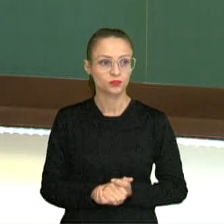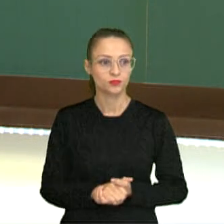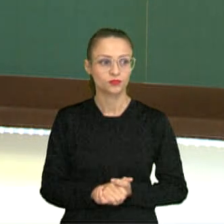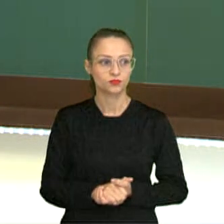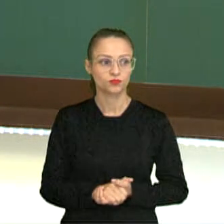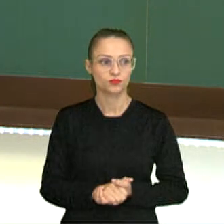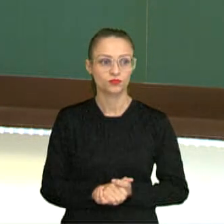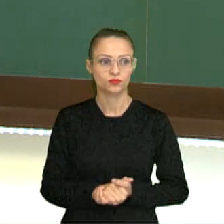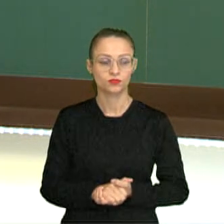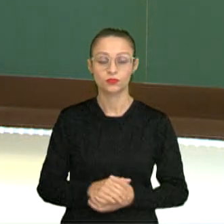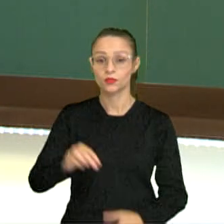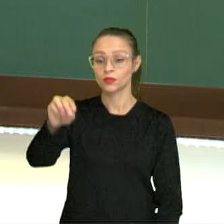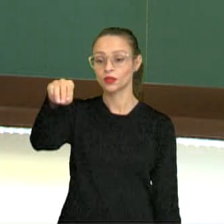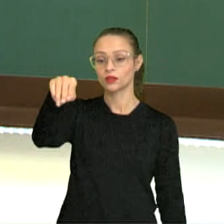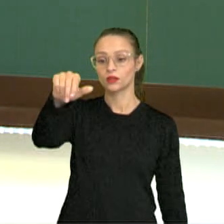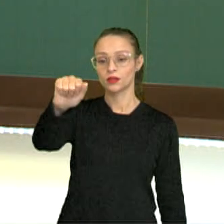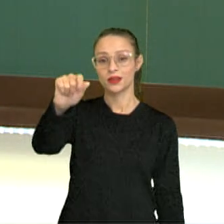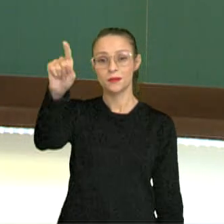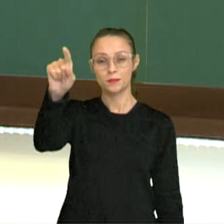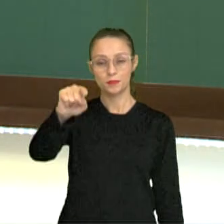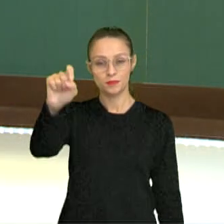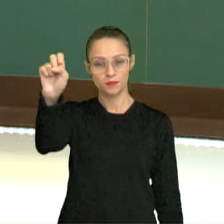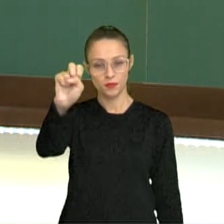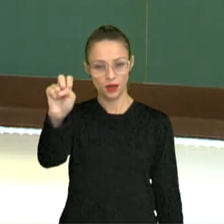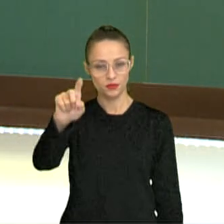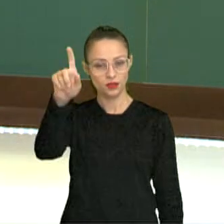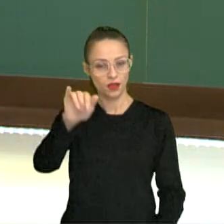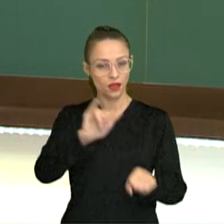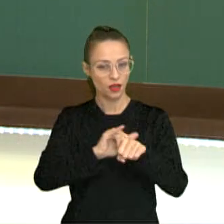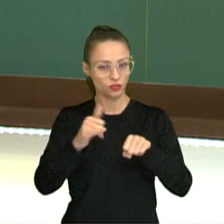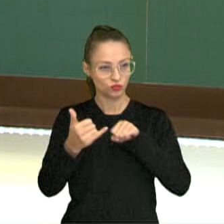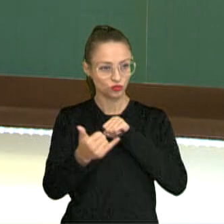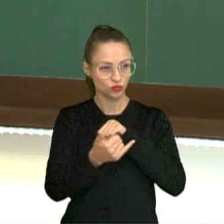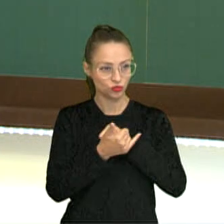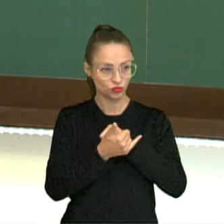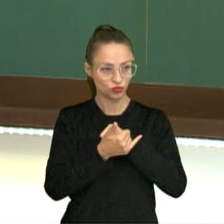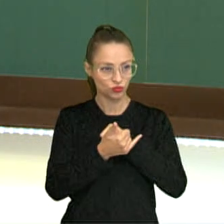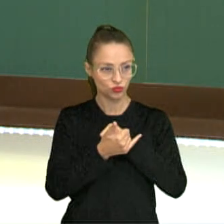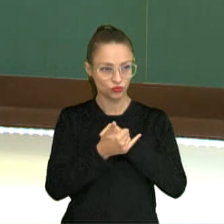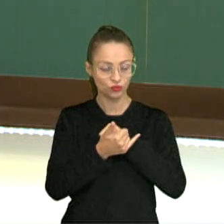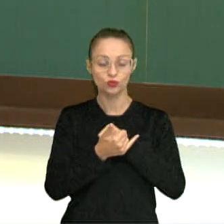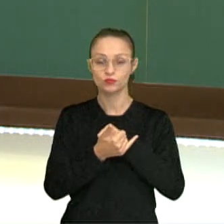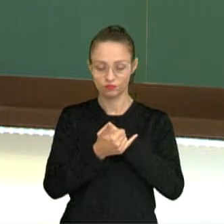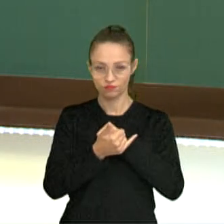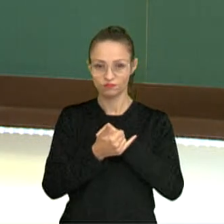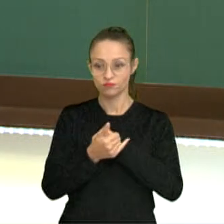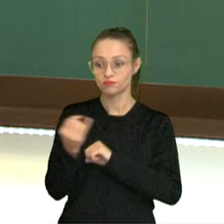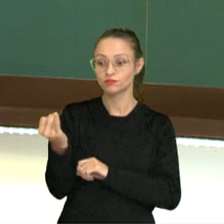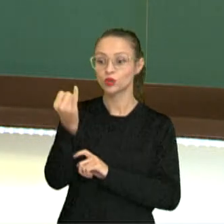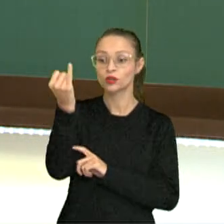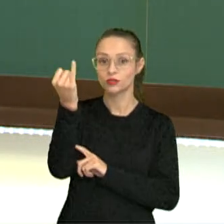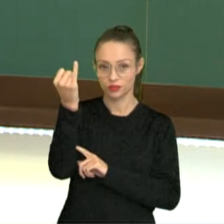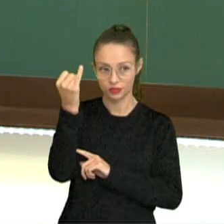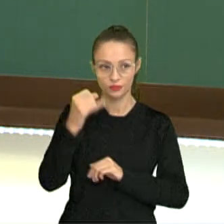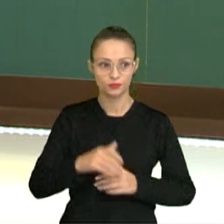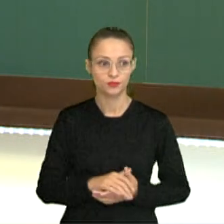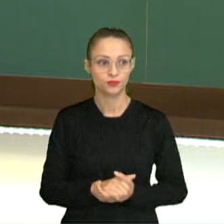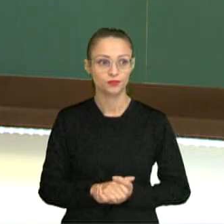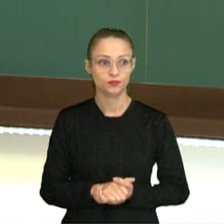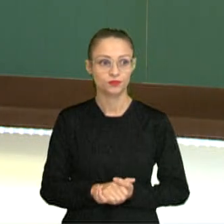Mira, más, adjetivo, importante. Más importante que.